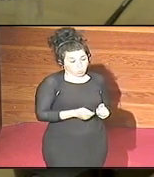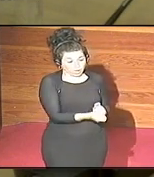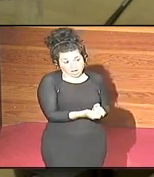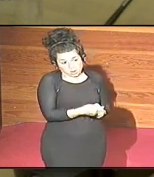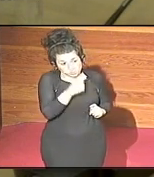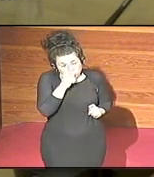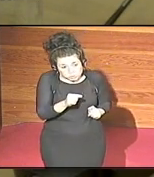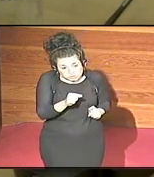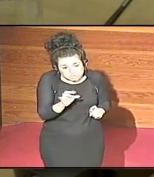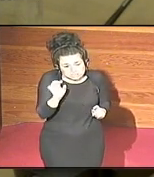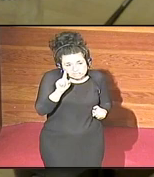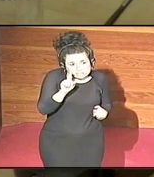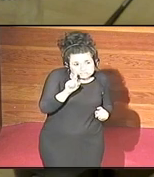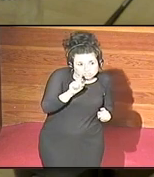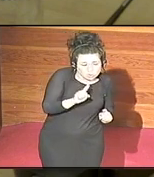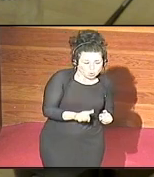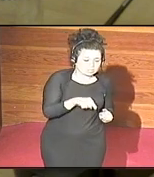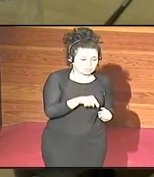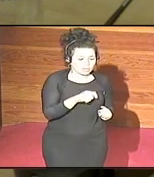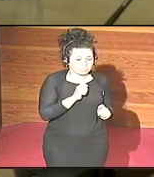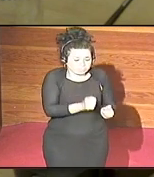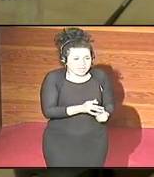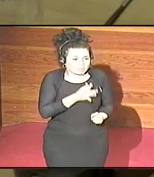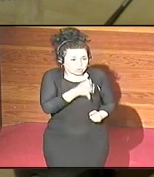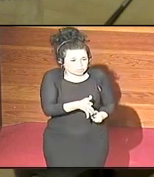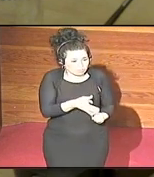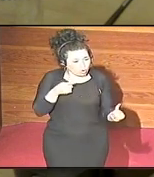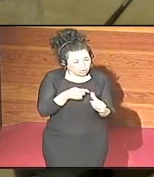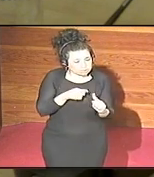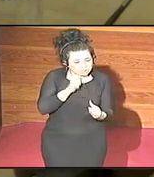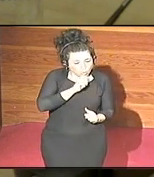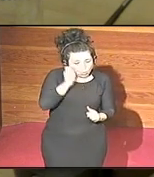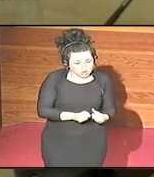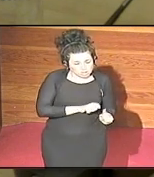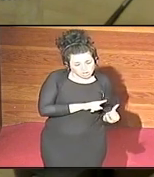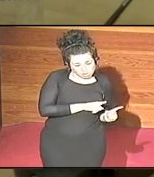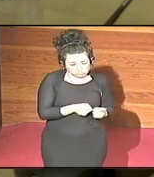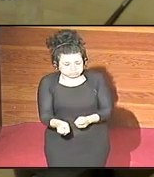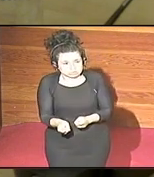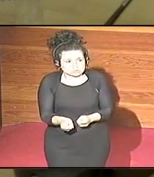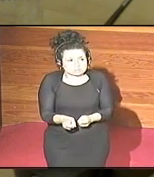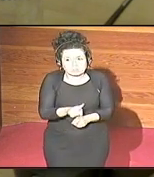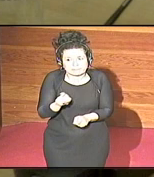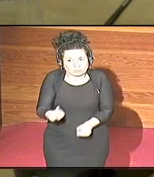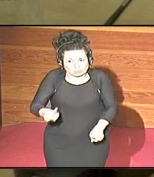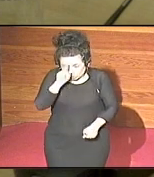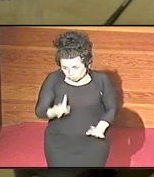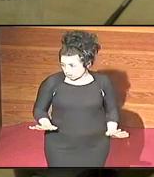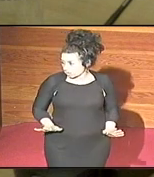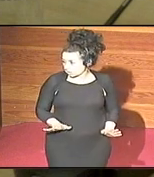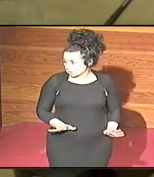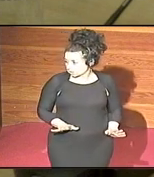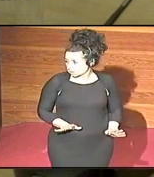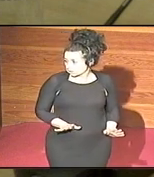tener una especie de justificación para atacar a Ucrania. Pregunto. Sí, sí,